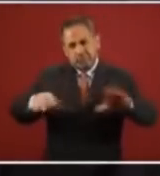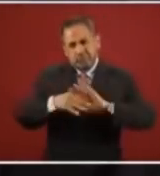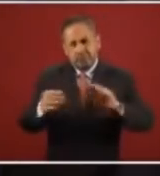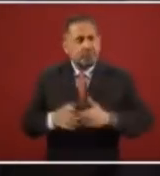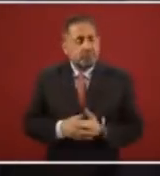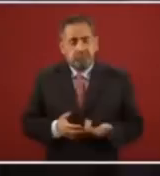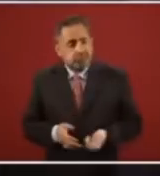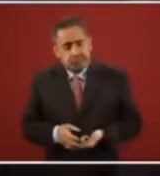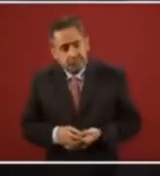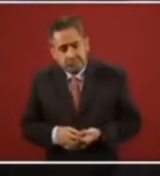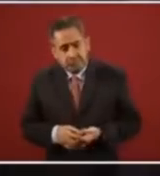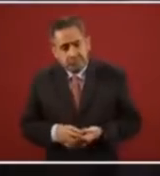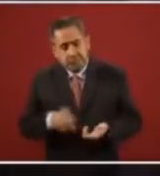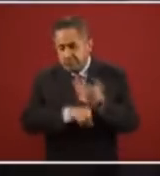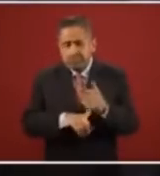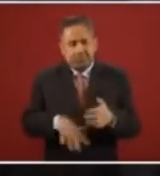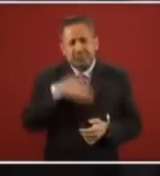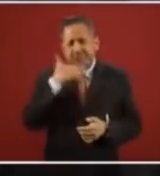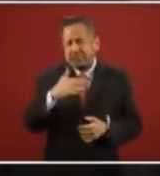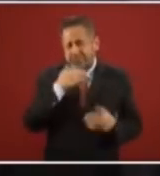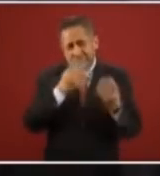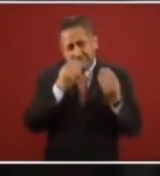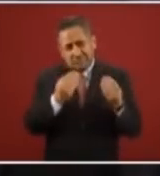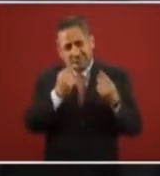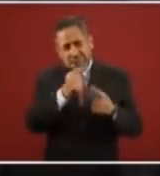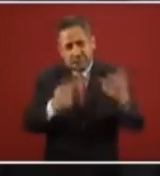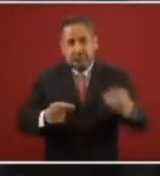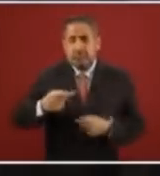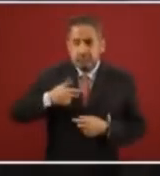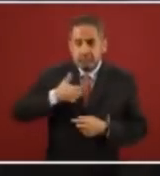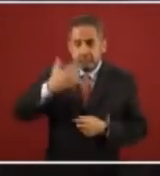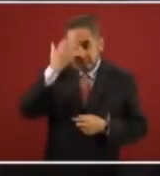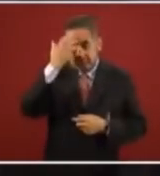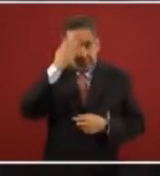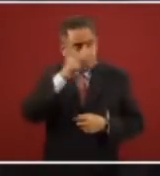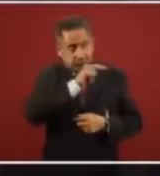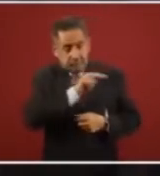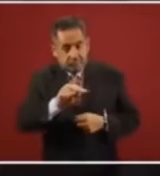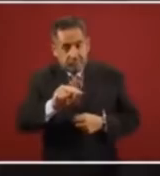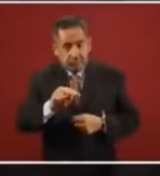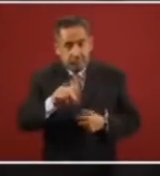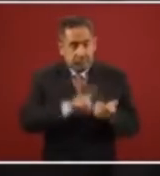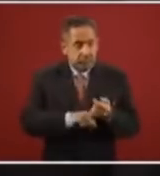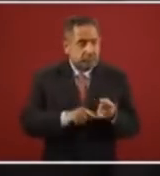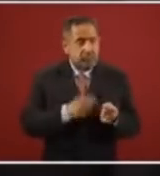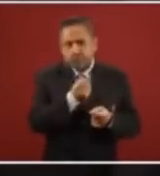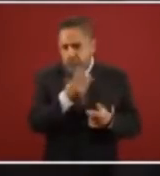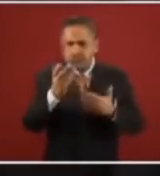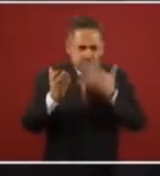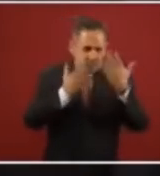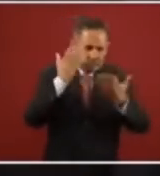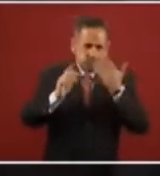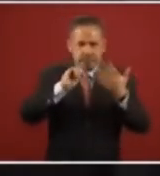no se ve el fondo. Hay gente que conozco, que es de estudiosos,